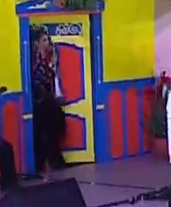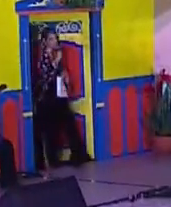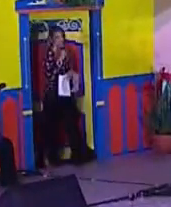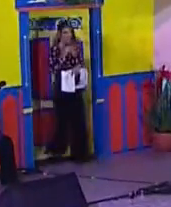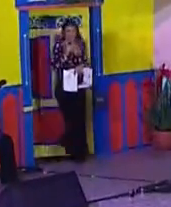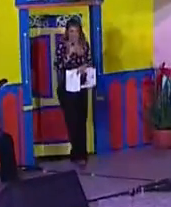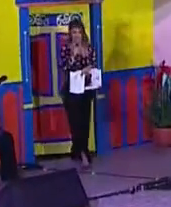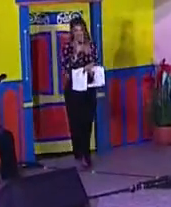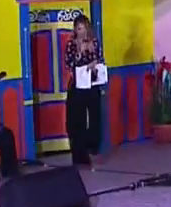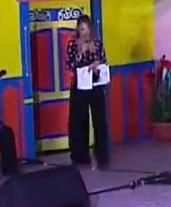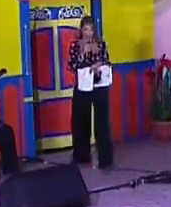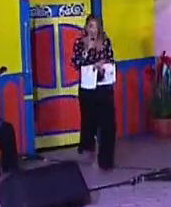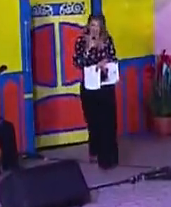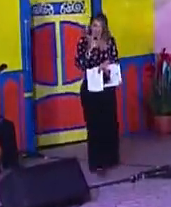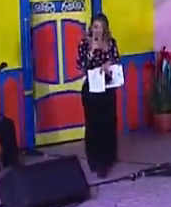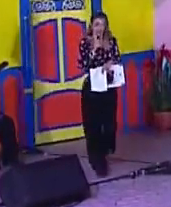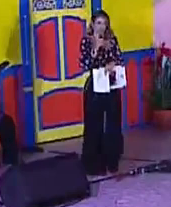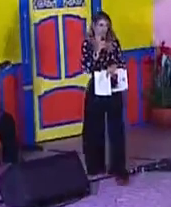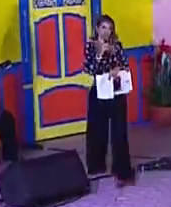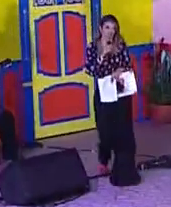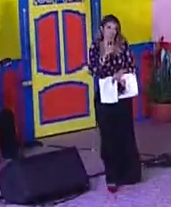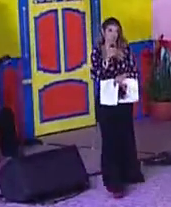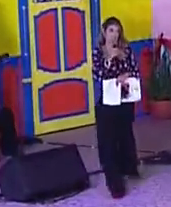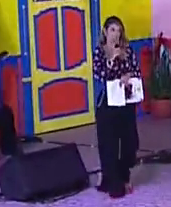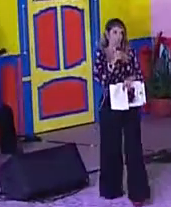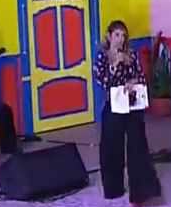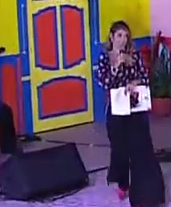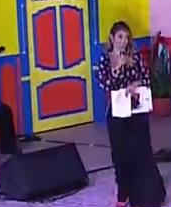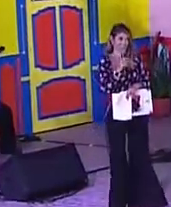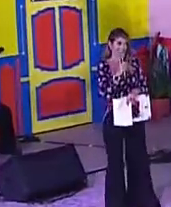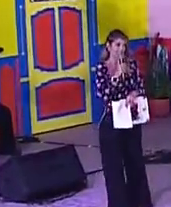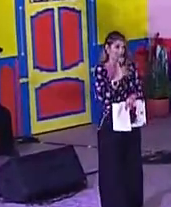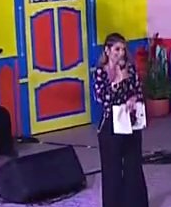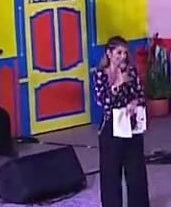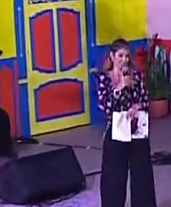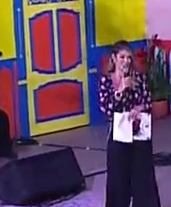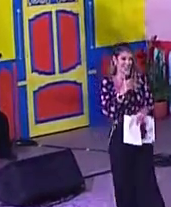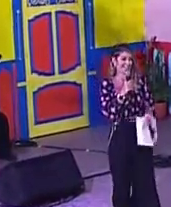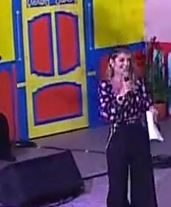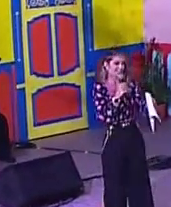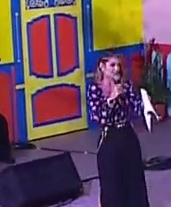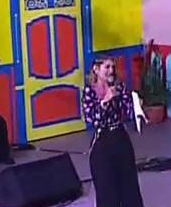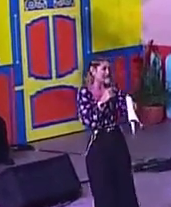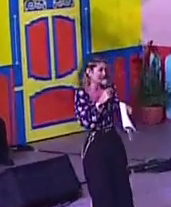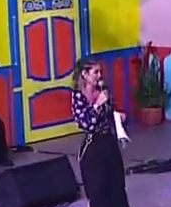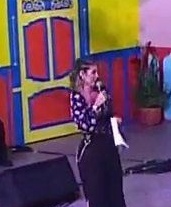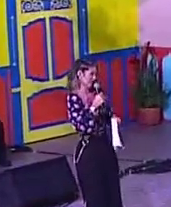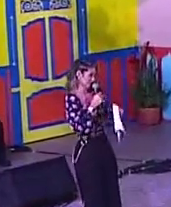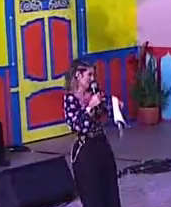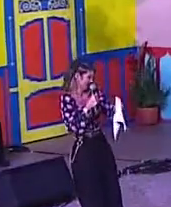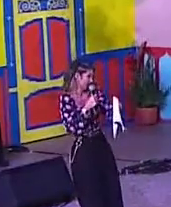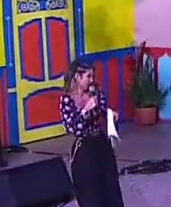bueno termina termina está no está duro está difícil yo admiro mucho los trovadores también ya los jurados